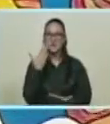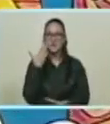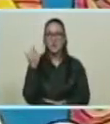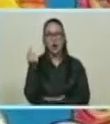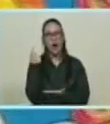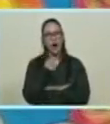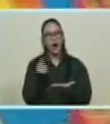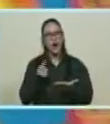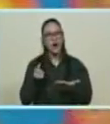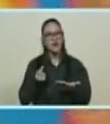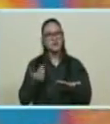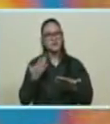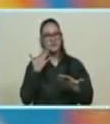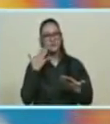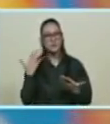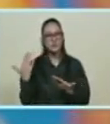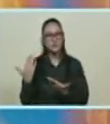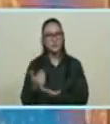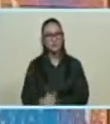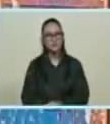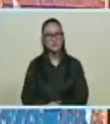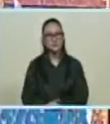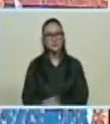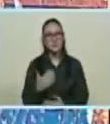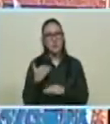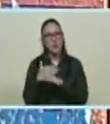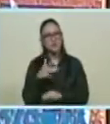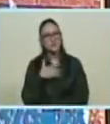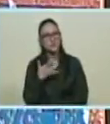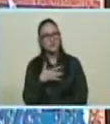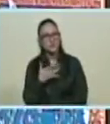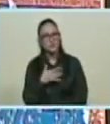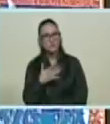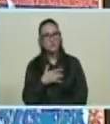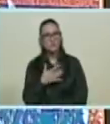el arte. El arte expresa tanto, ¿verdad? Sentimiento,